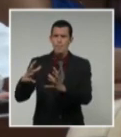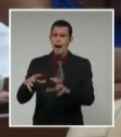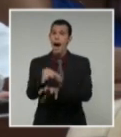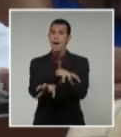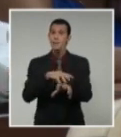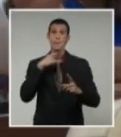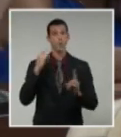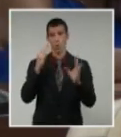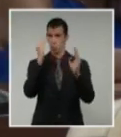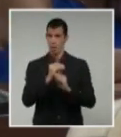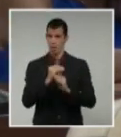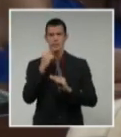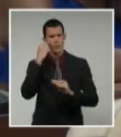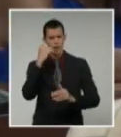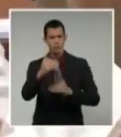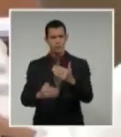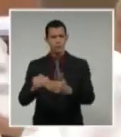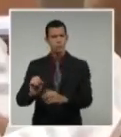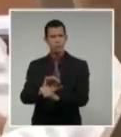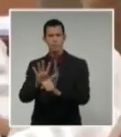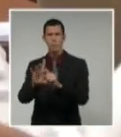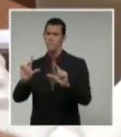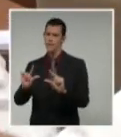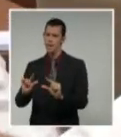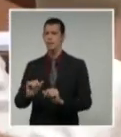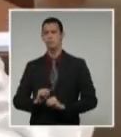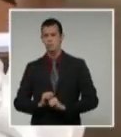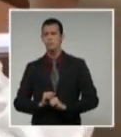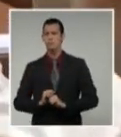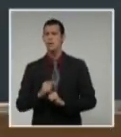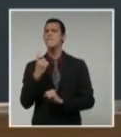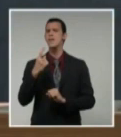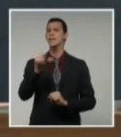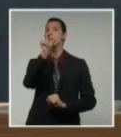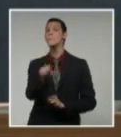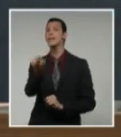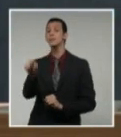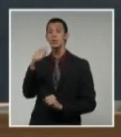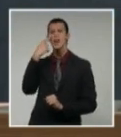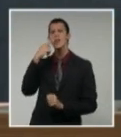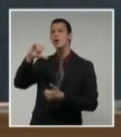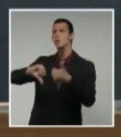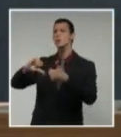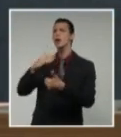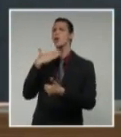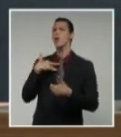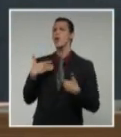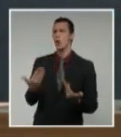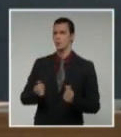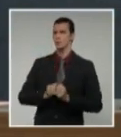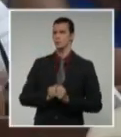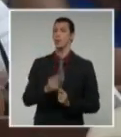aquellos lugares donde donde se haga algún tipo de apertura o flexibilización no puede haber exceso de